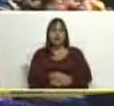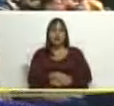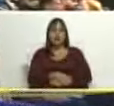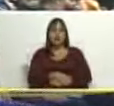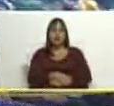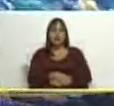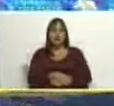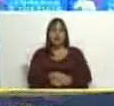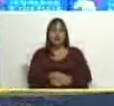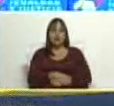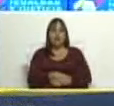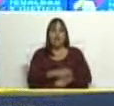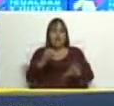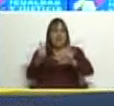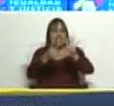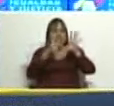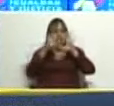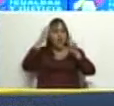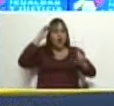Sexto vértice.